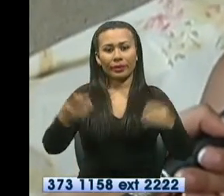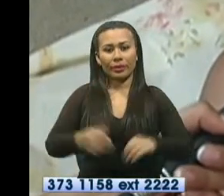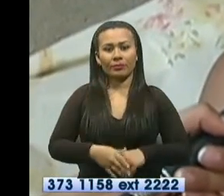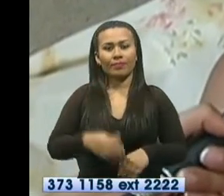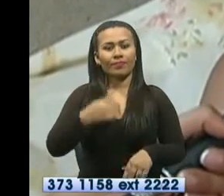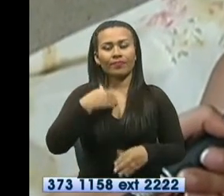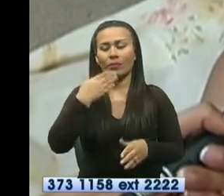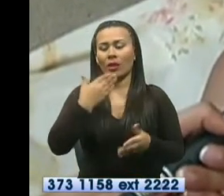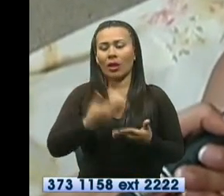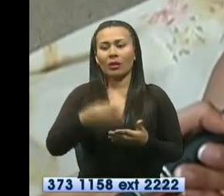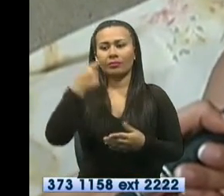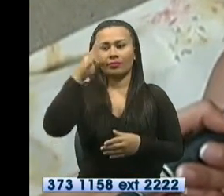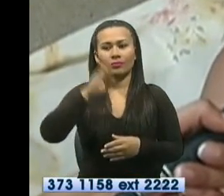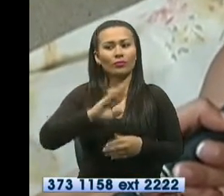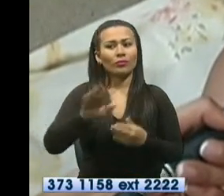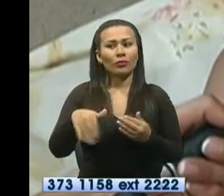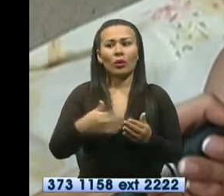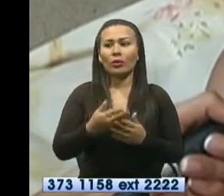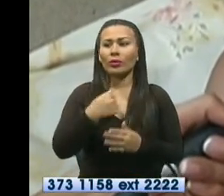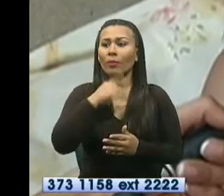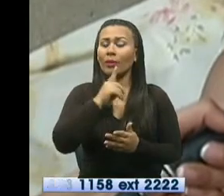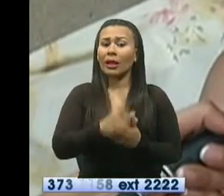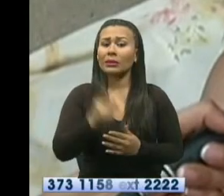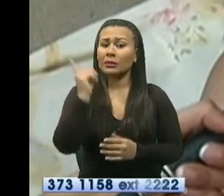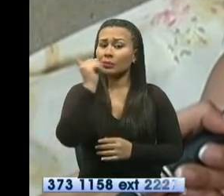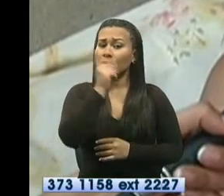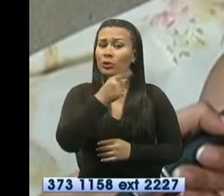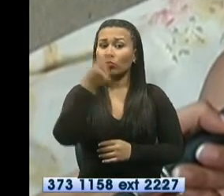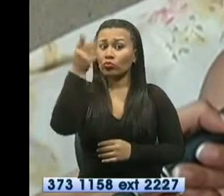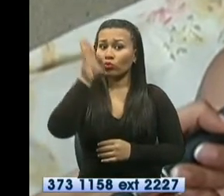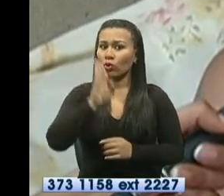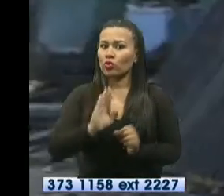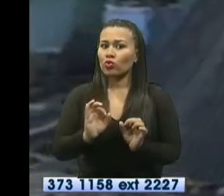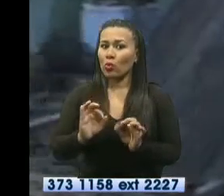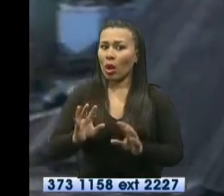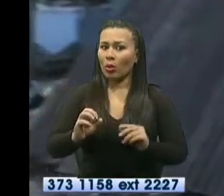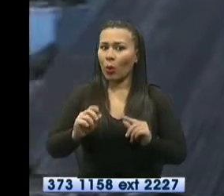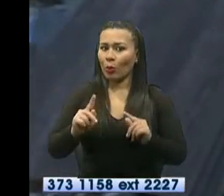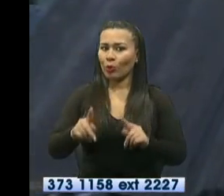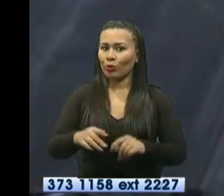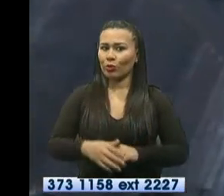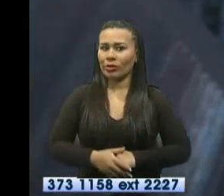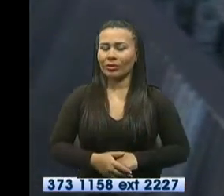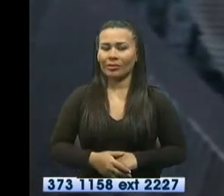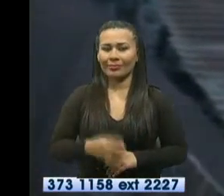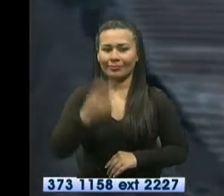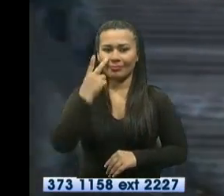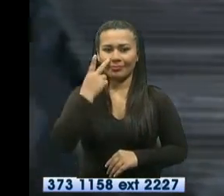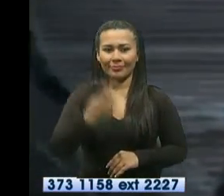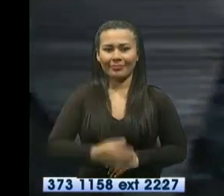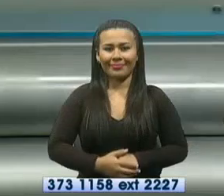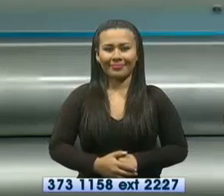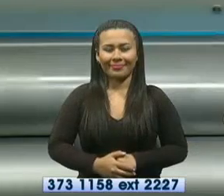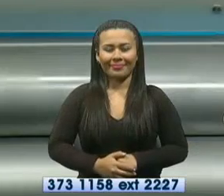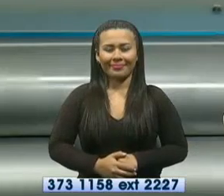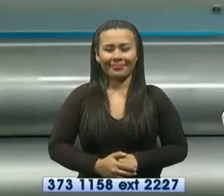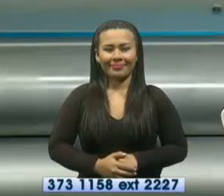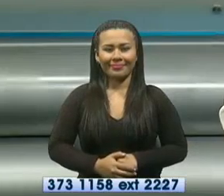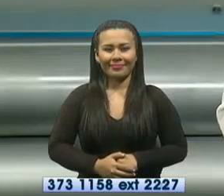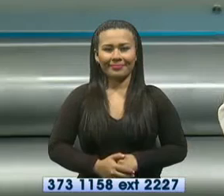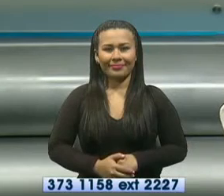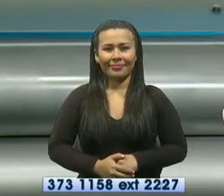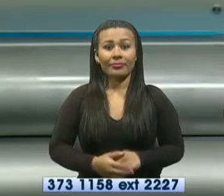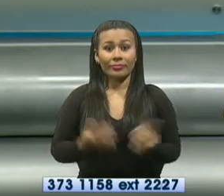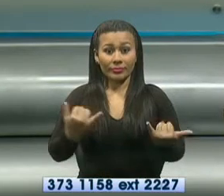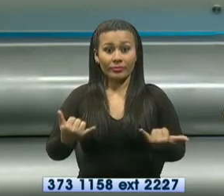infinitamente, no sé, les juro que si Él nos ha dado esta oportunidad es por algo. Informó Roselena Vázquez.